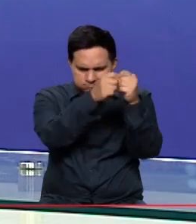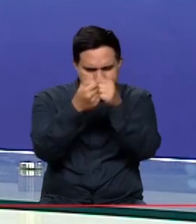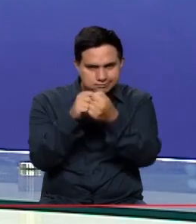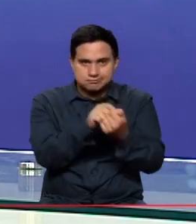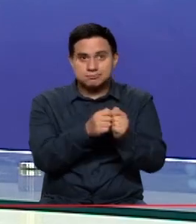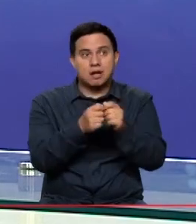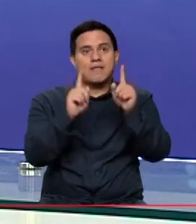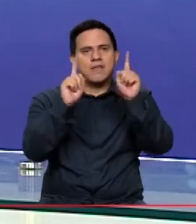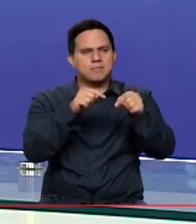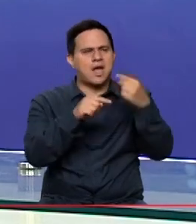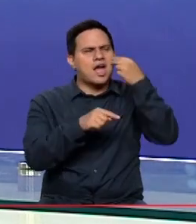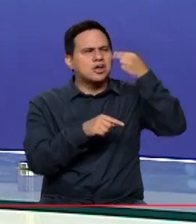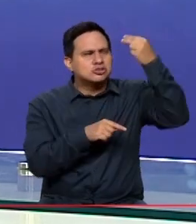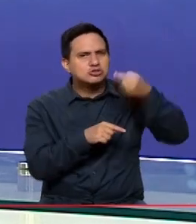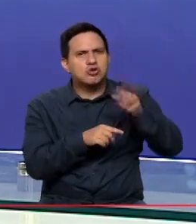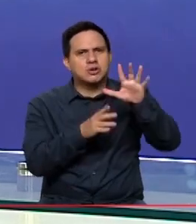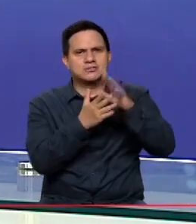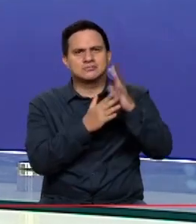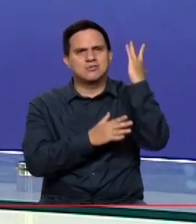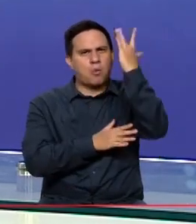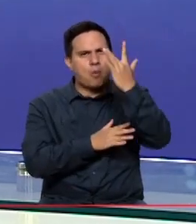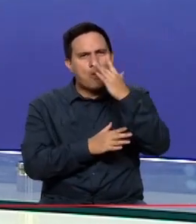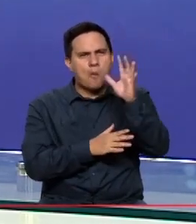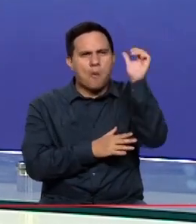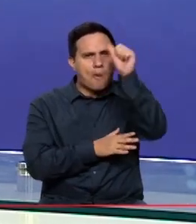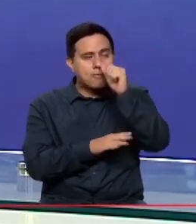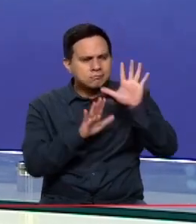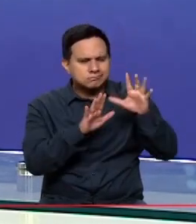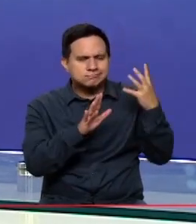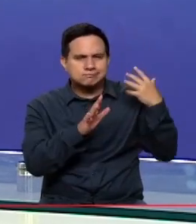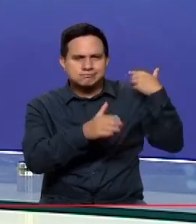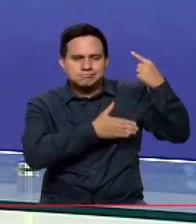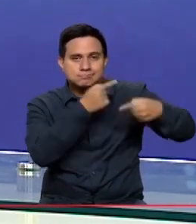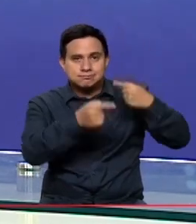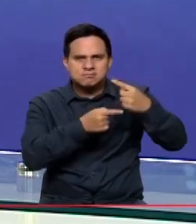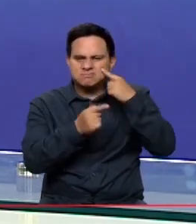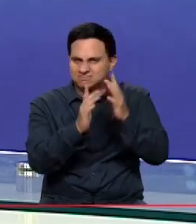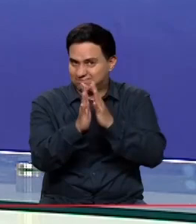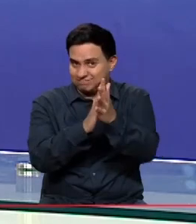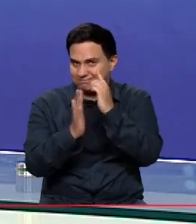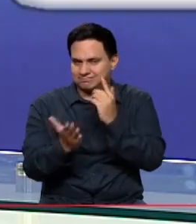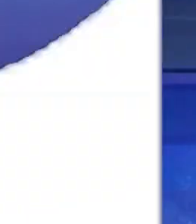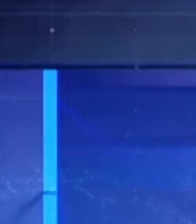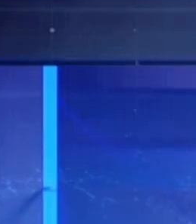los ancestros afro reflejadas en cada figura son su sello distintivo.